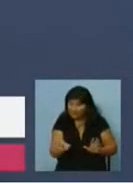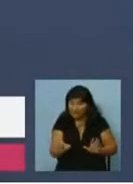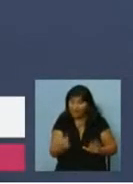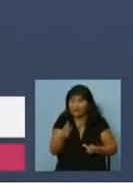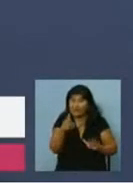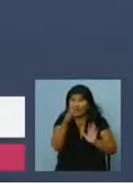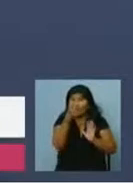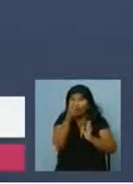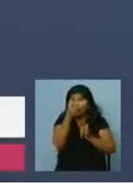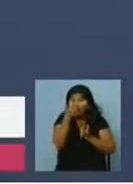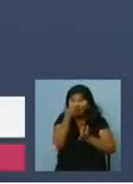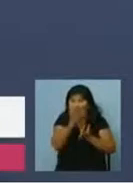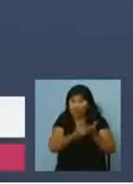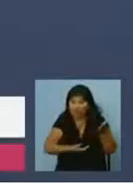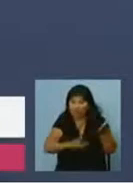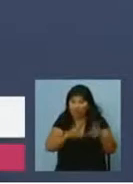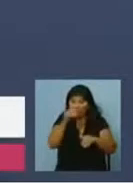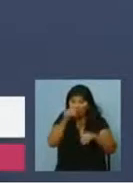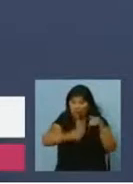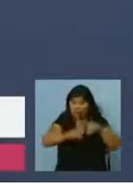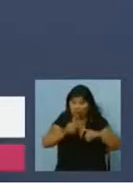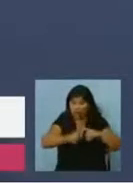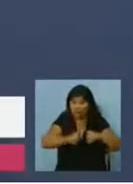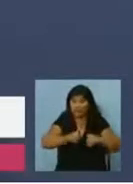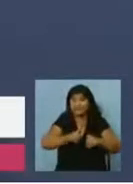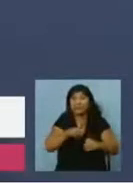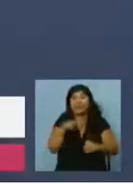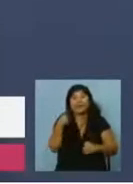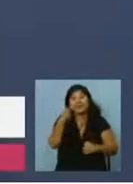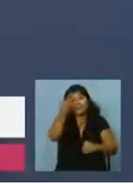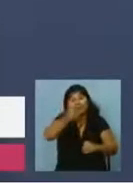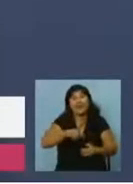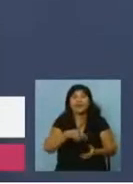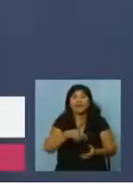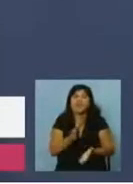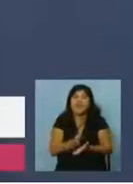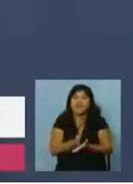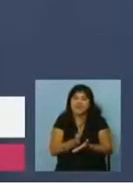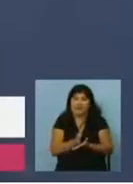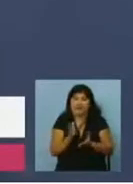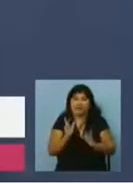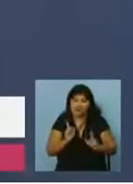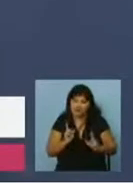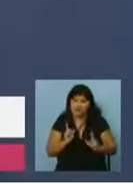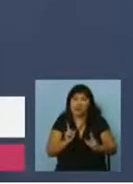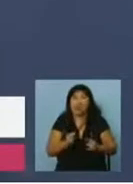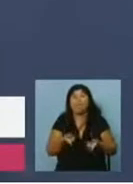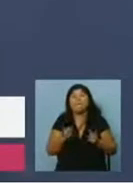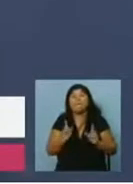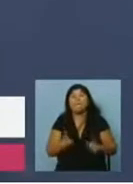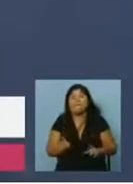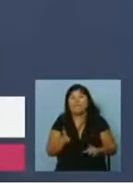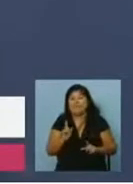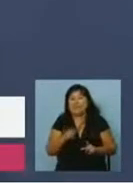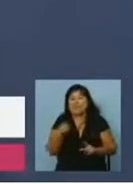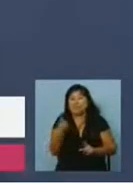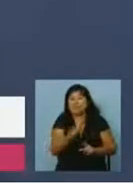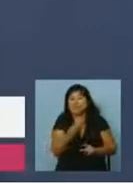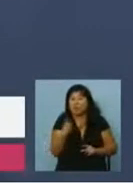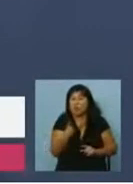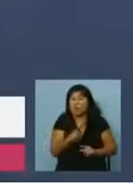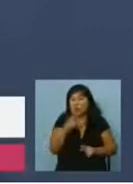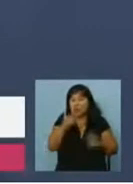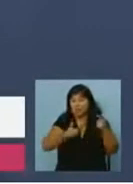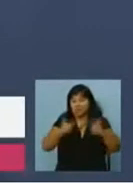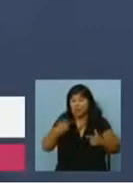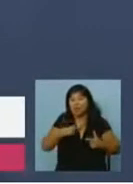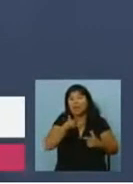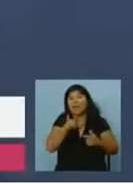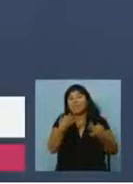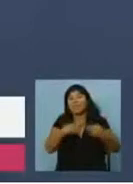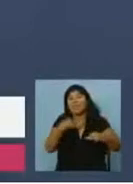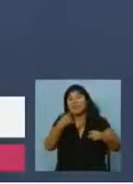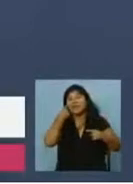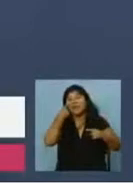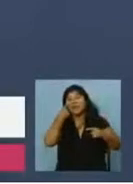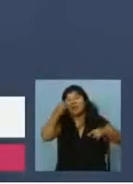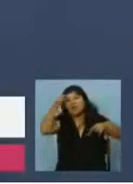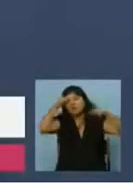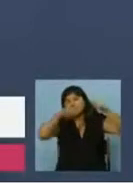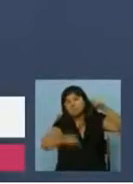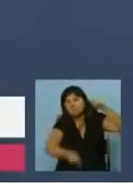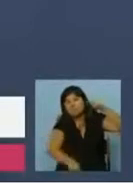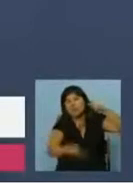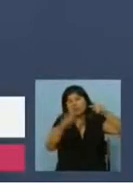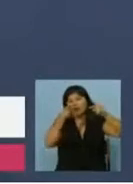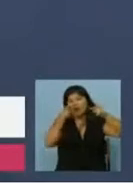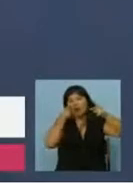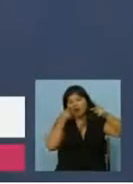es una obligación, pero también es un derecho. Nosotros como ciudadanos nos tenemos que interiorizar porque causa terror salir, que se hizo una encuesta en la calle y